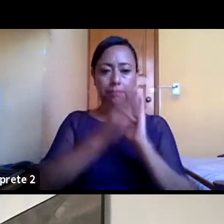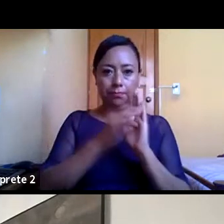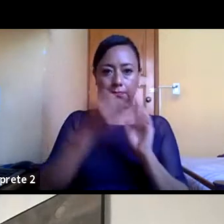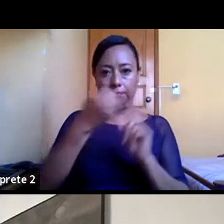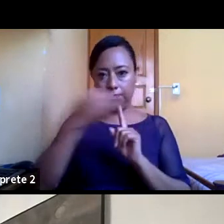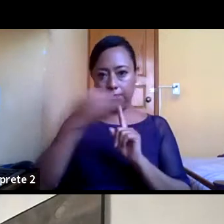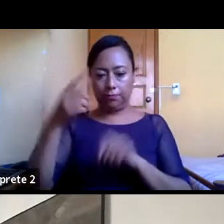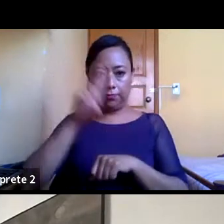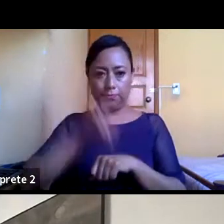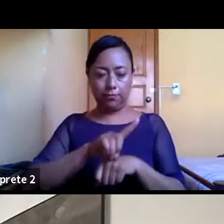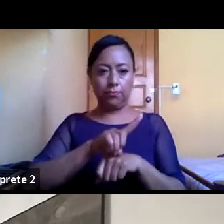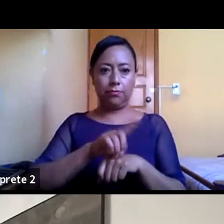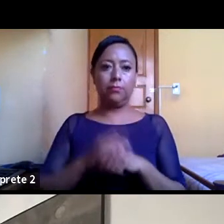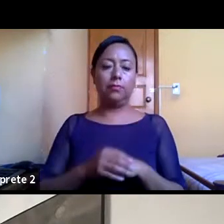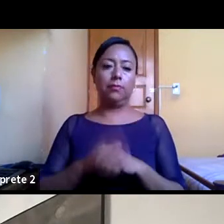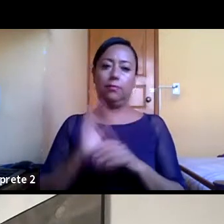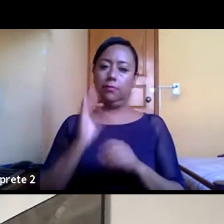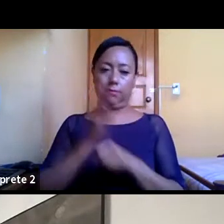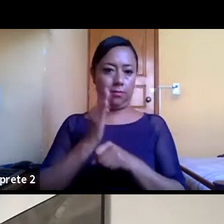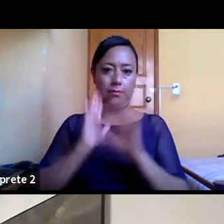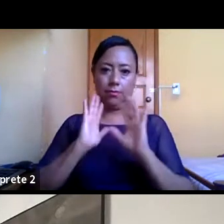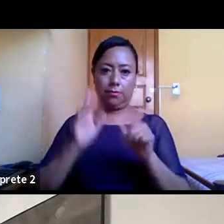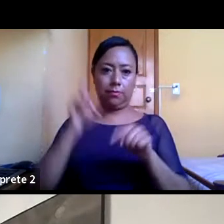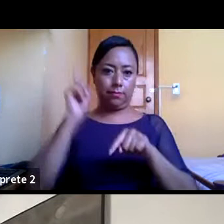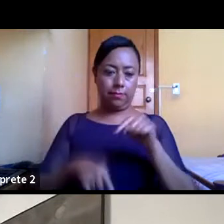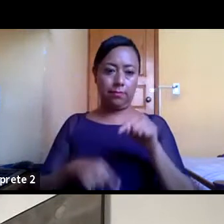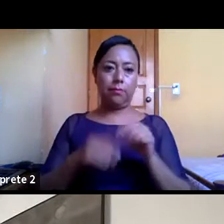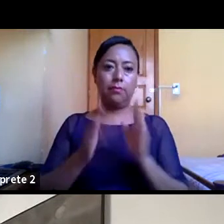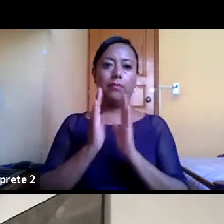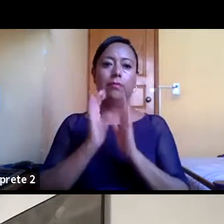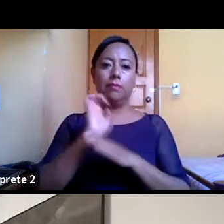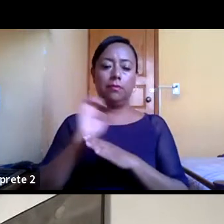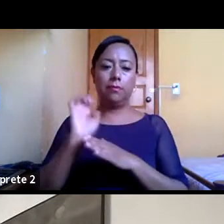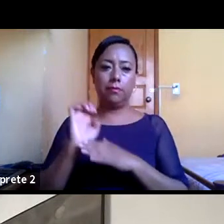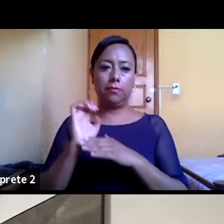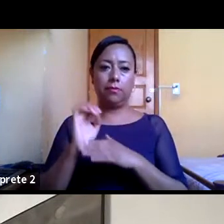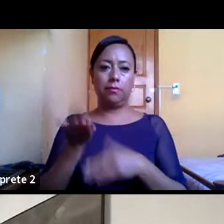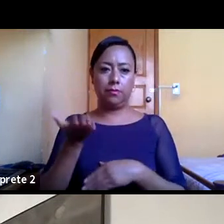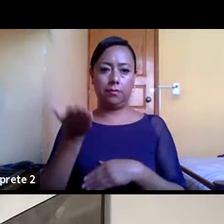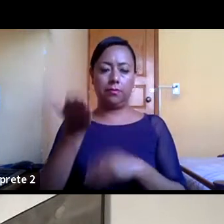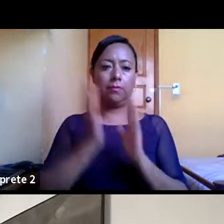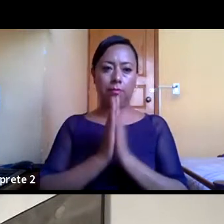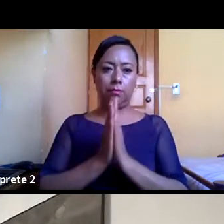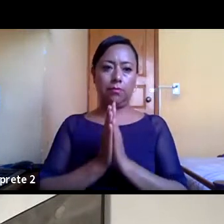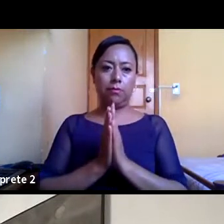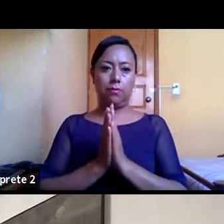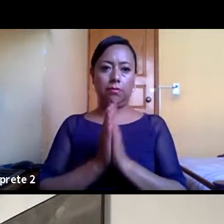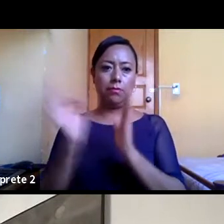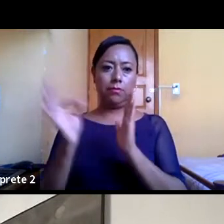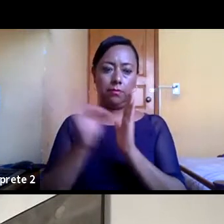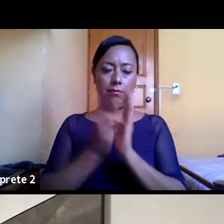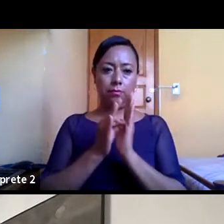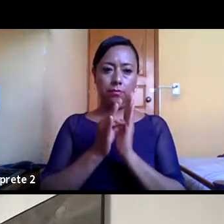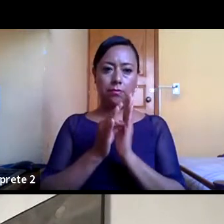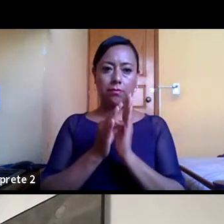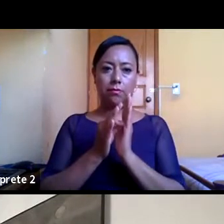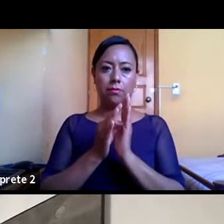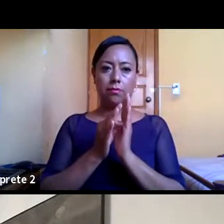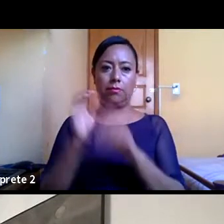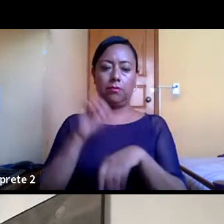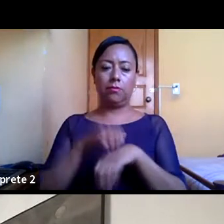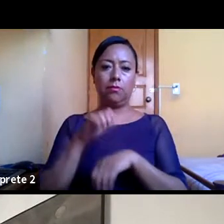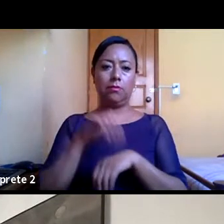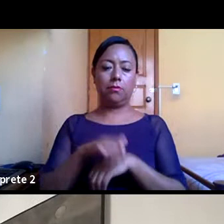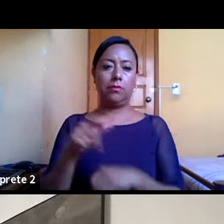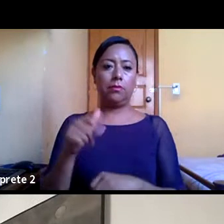el que ya se retiró, entonces le pediría que continuáramos con el punto que está señalado con el número